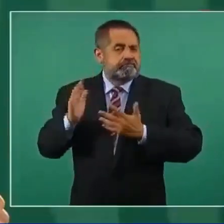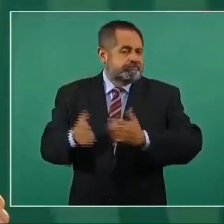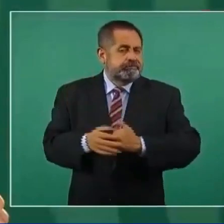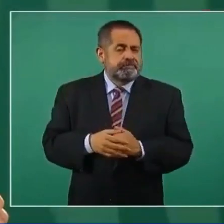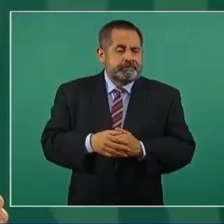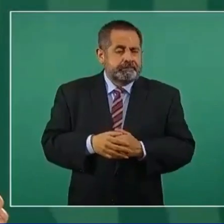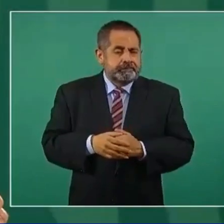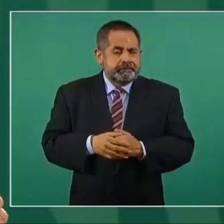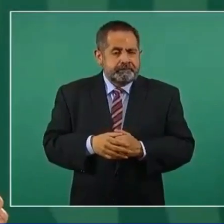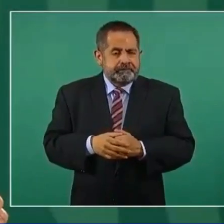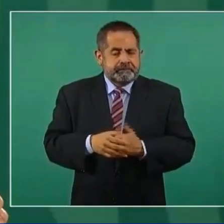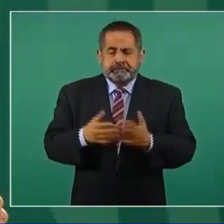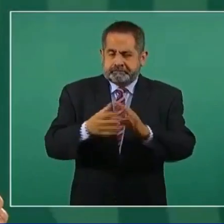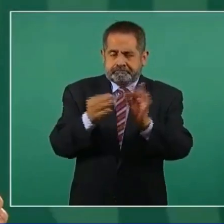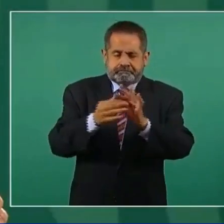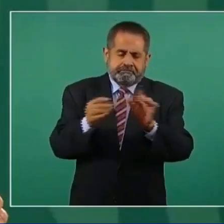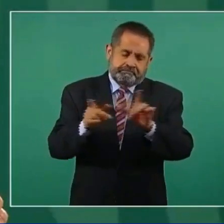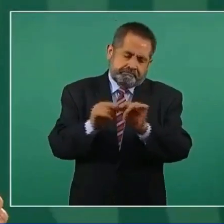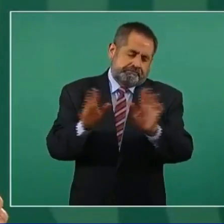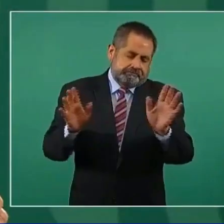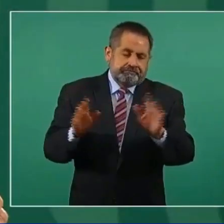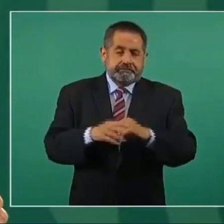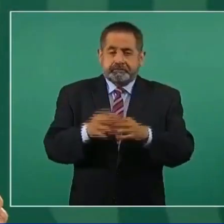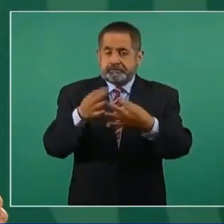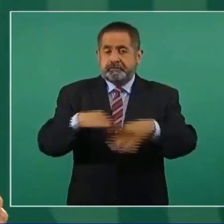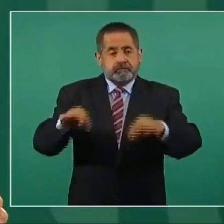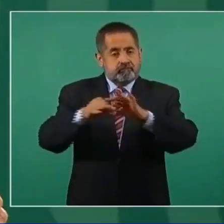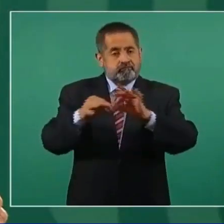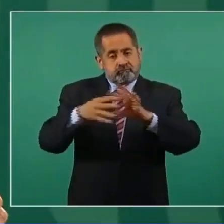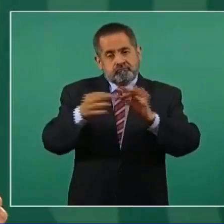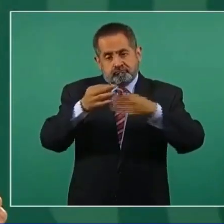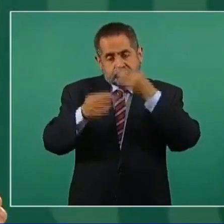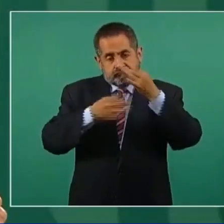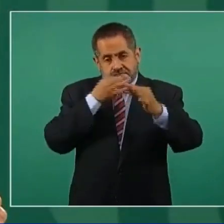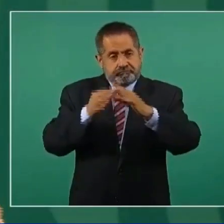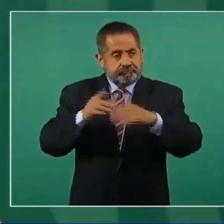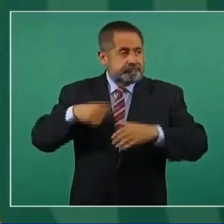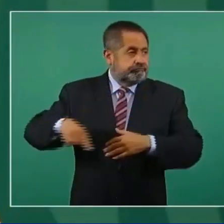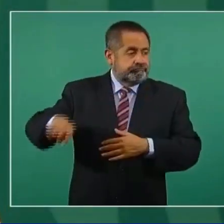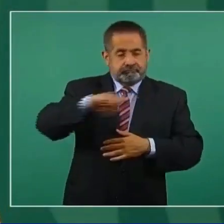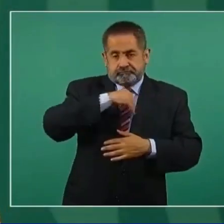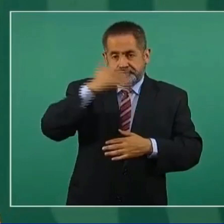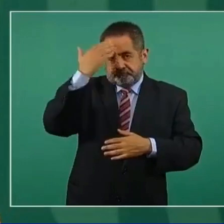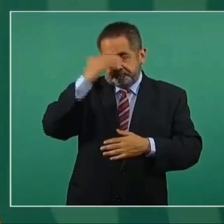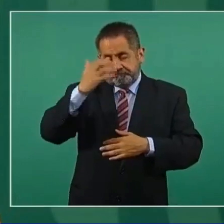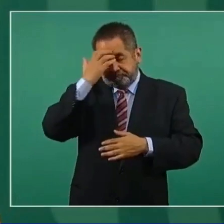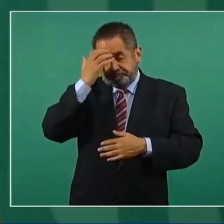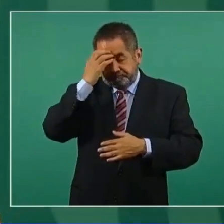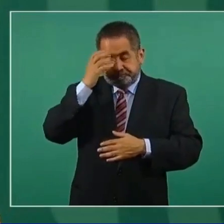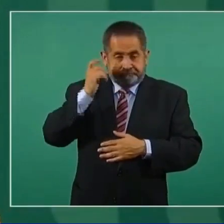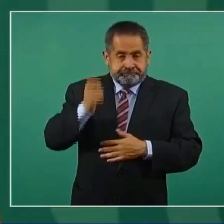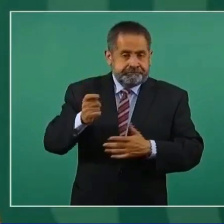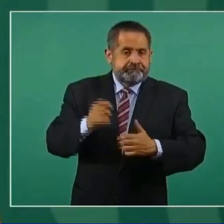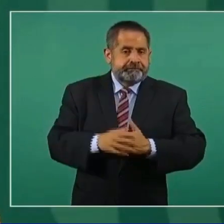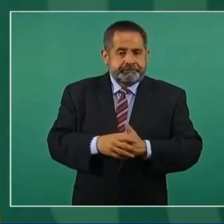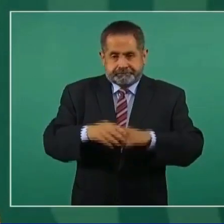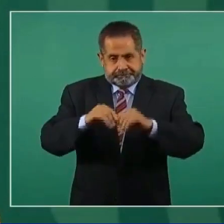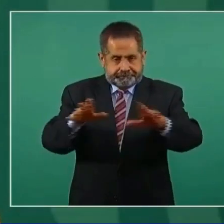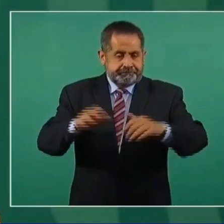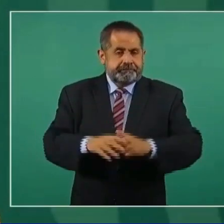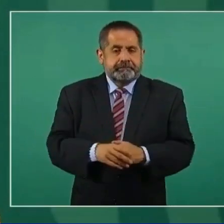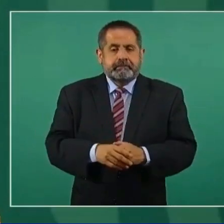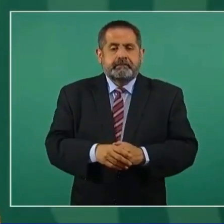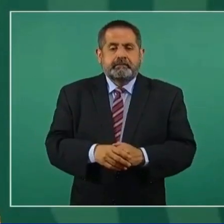En términos también generales, que es importante que todos estemos